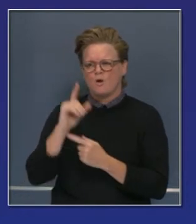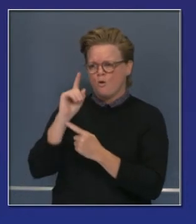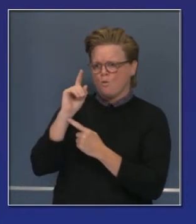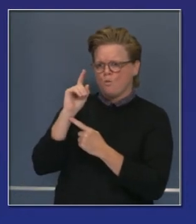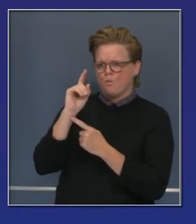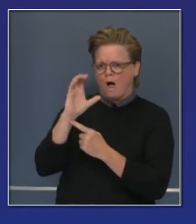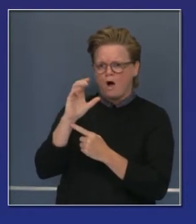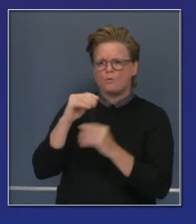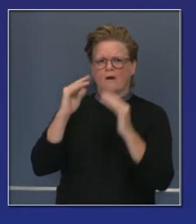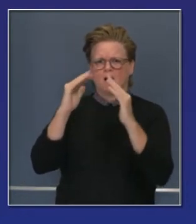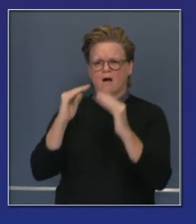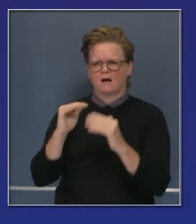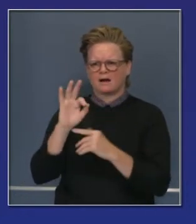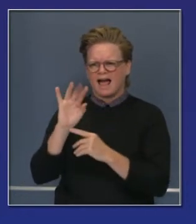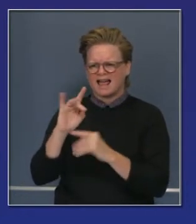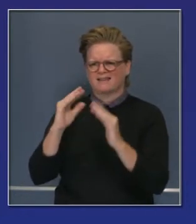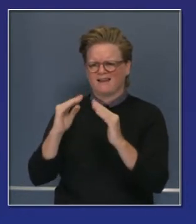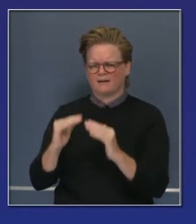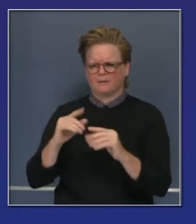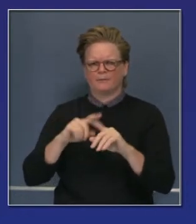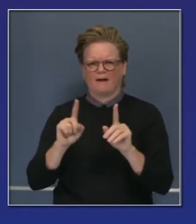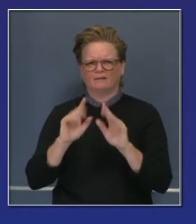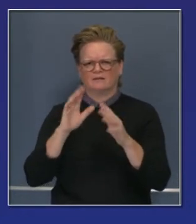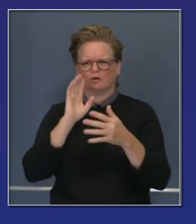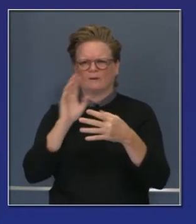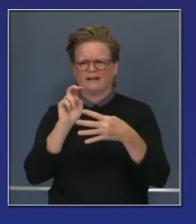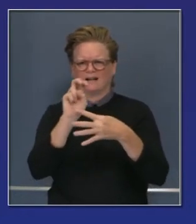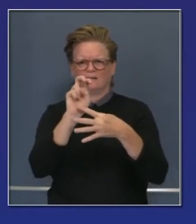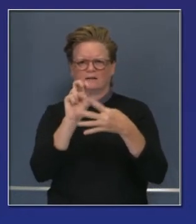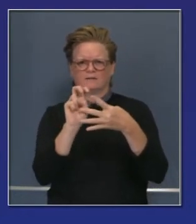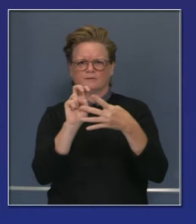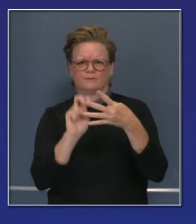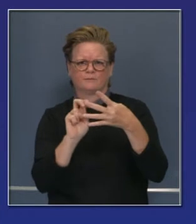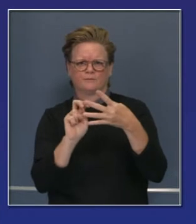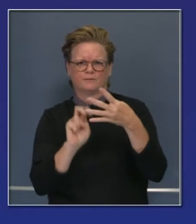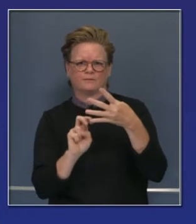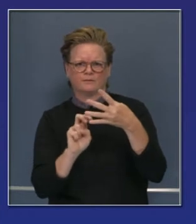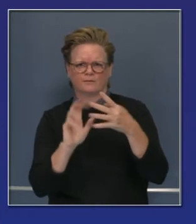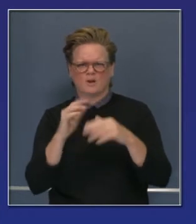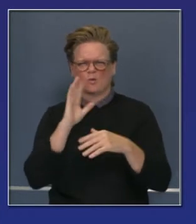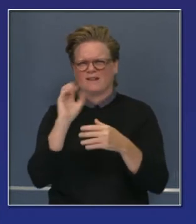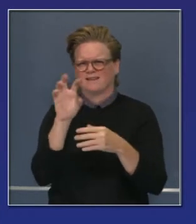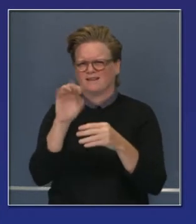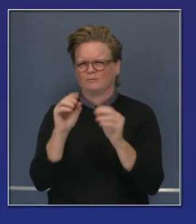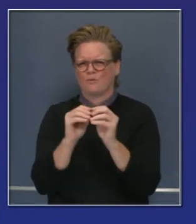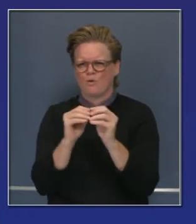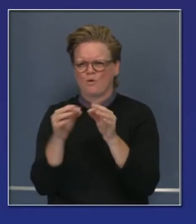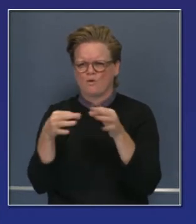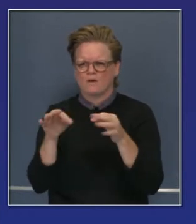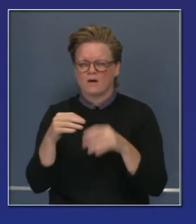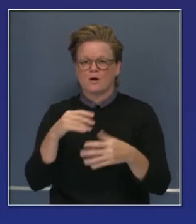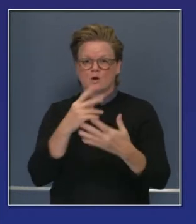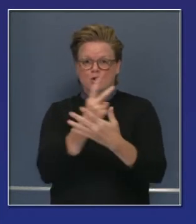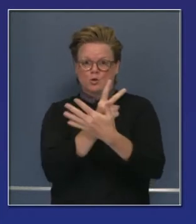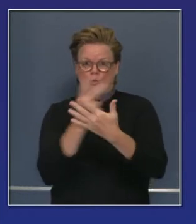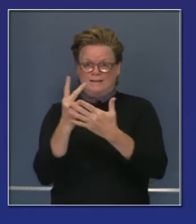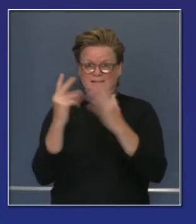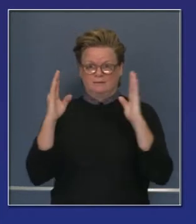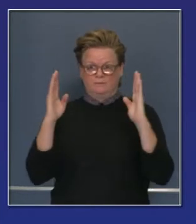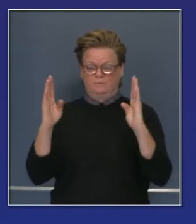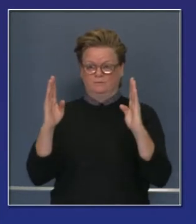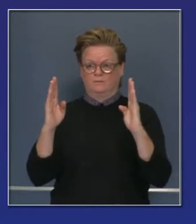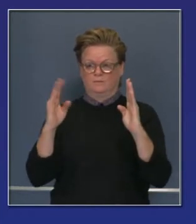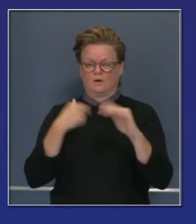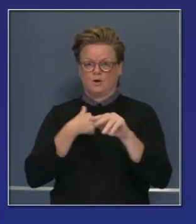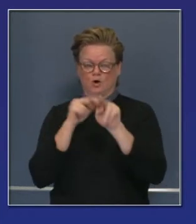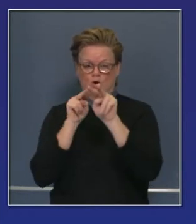Por eso el 7 representa eso. De esta forma es un poco más específico viendo el índice de cada día en lugar de cada los últimos 7